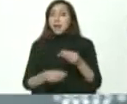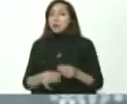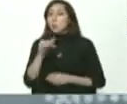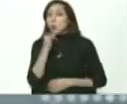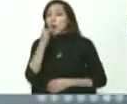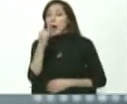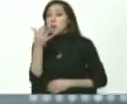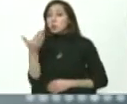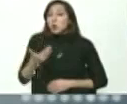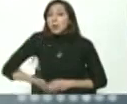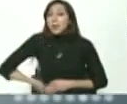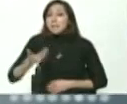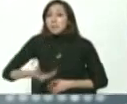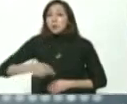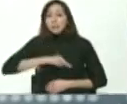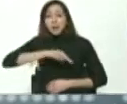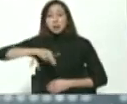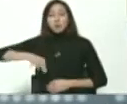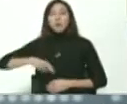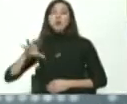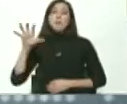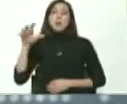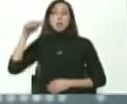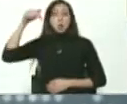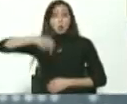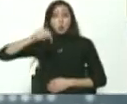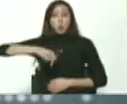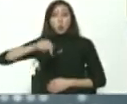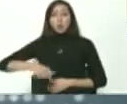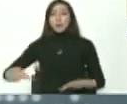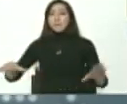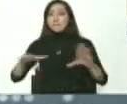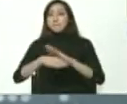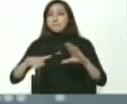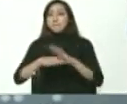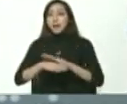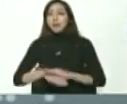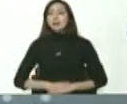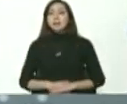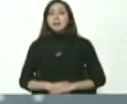tan importantes para nuestro país hoy, martes